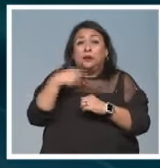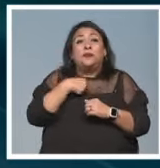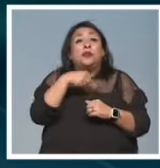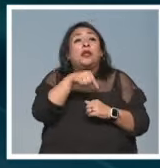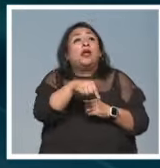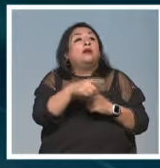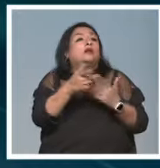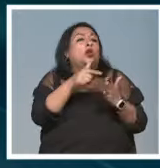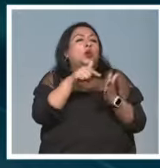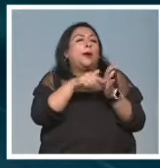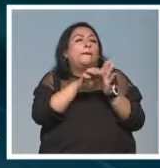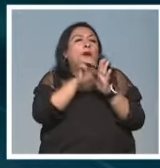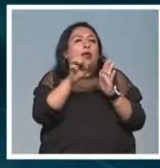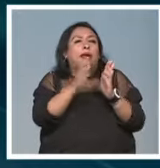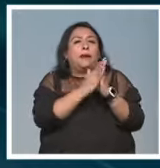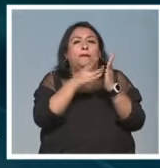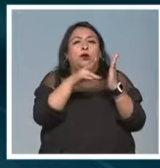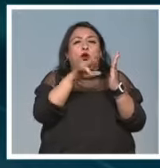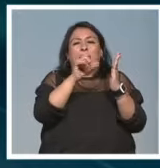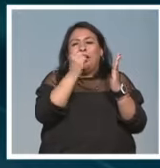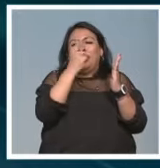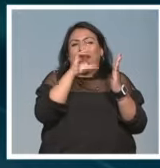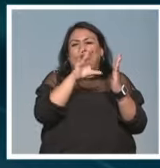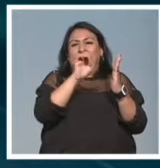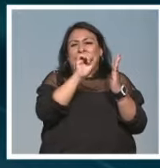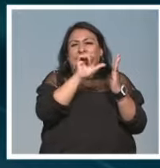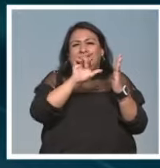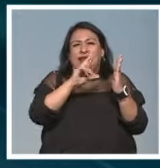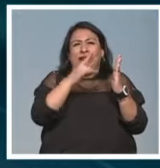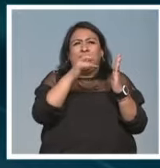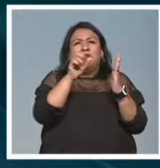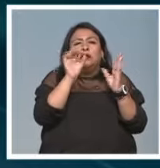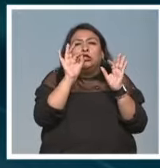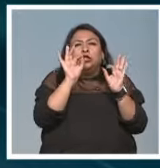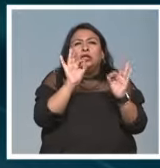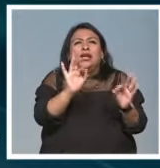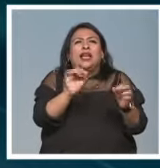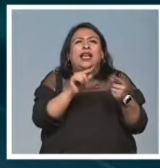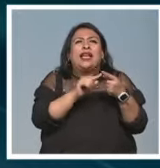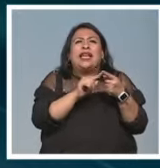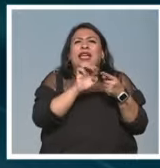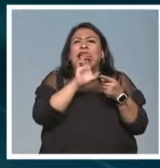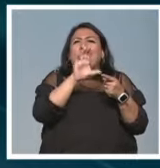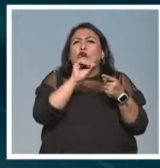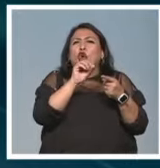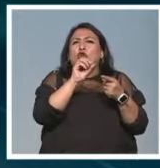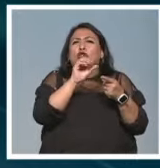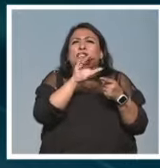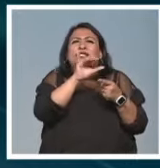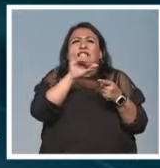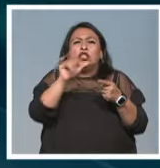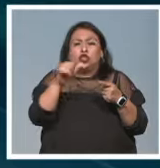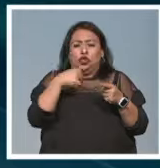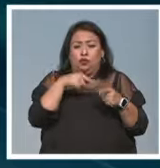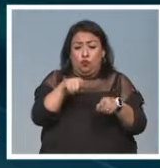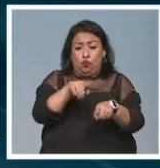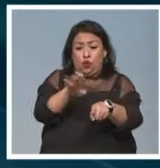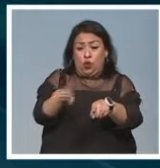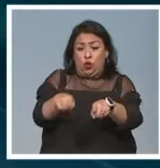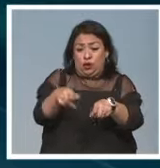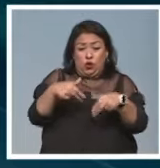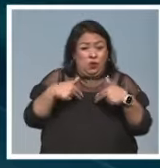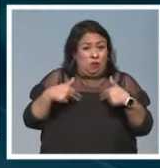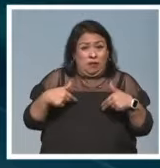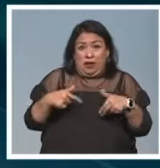a sitios, por ejemplo, hay una novela de César Gándara, estupenda, que habla de ecocidios. Ya no, el muerto no es precisamente un